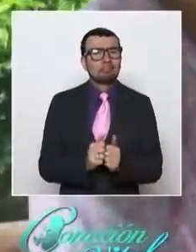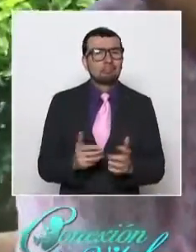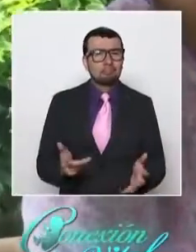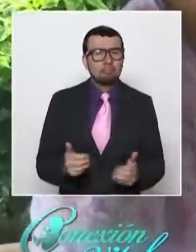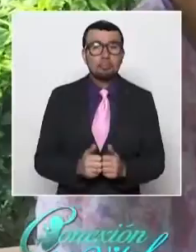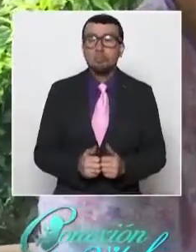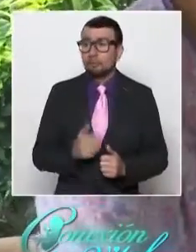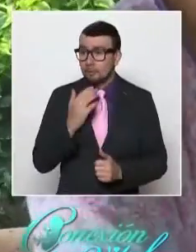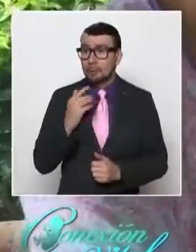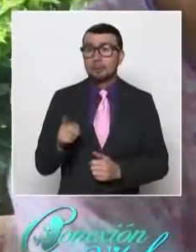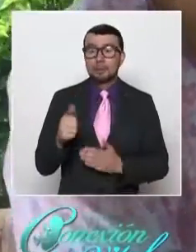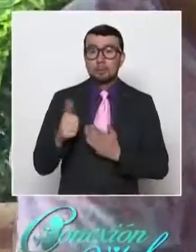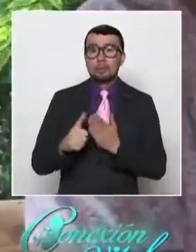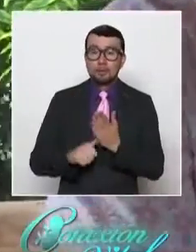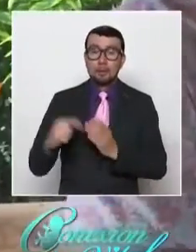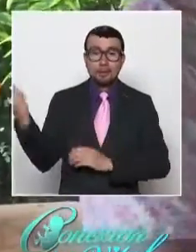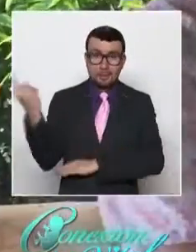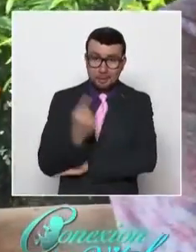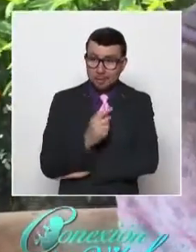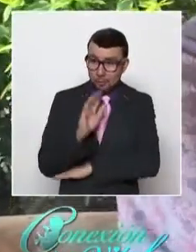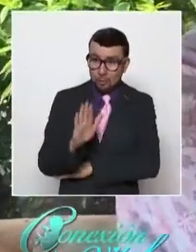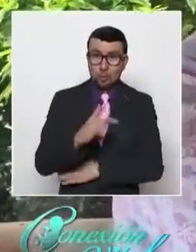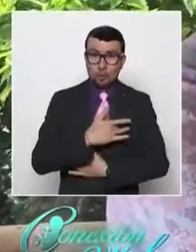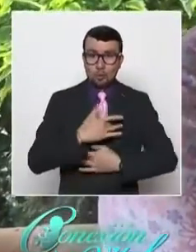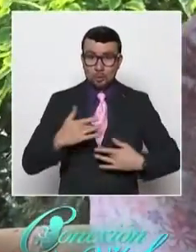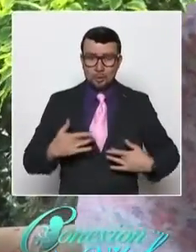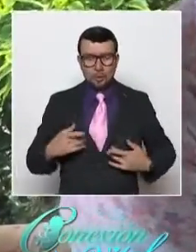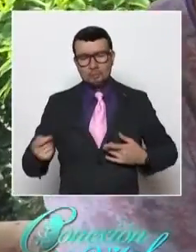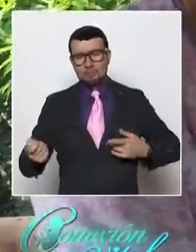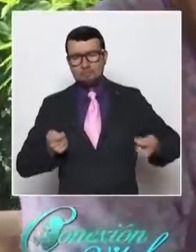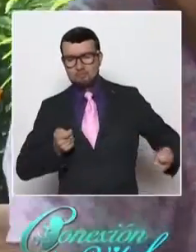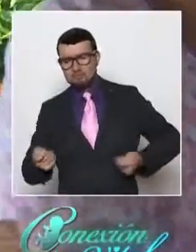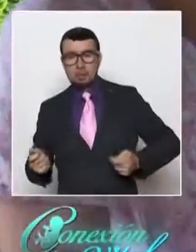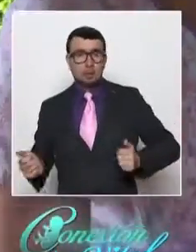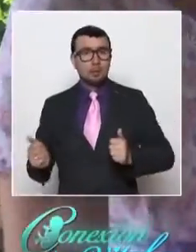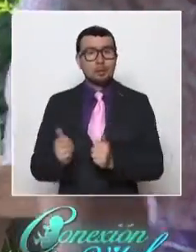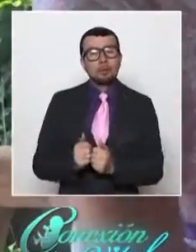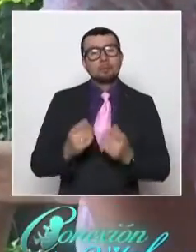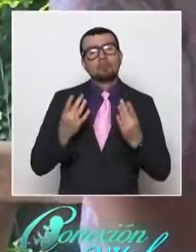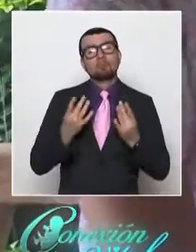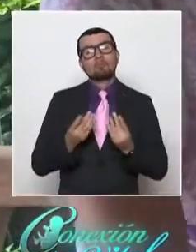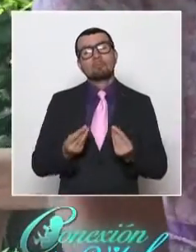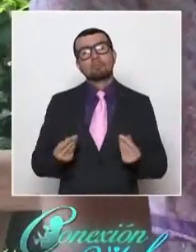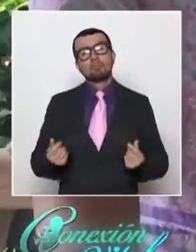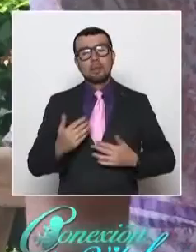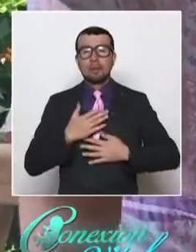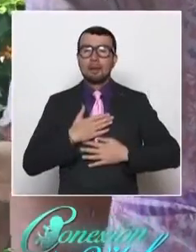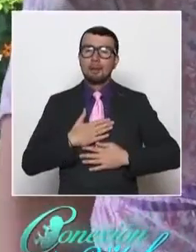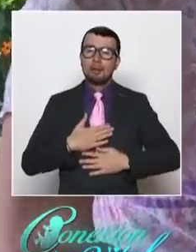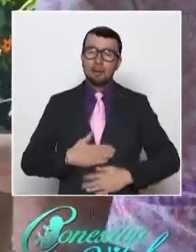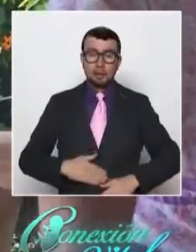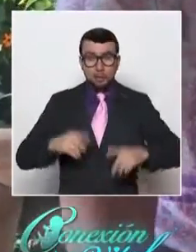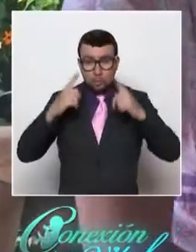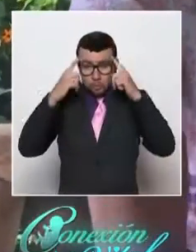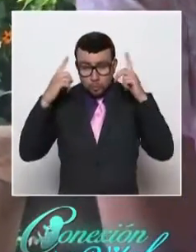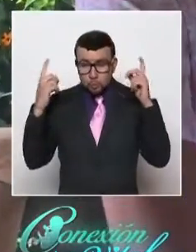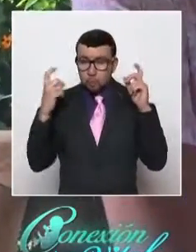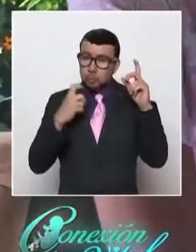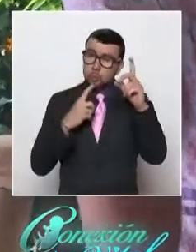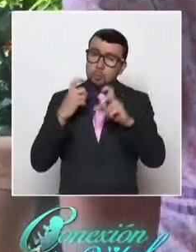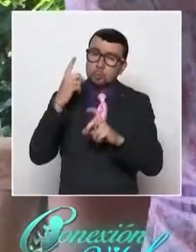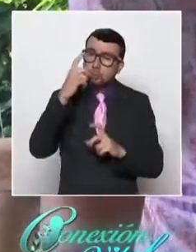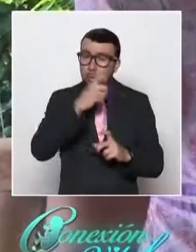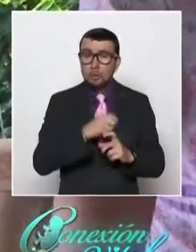para el programa de Un Día para Tu Salud, las sesiones se le acompañan con relajación, meditación, cuando se manejan niveles